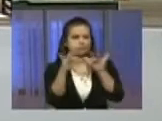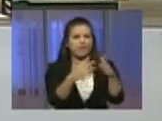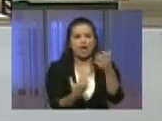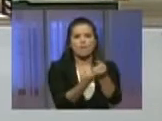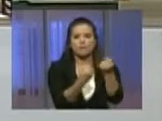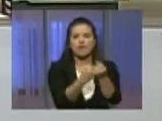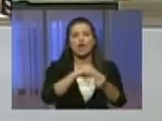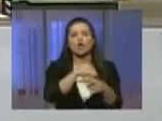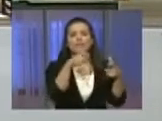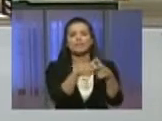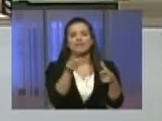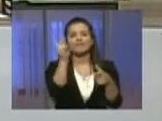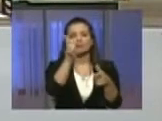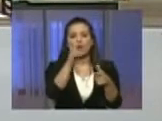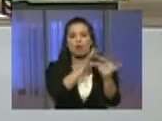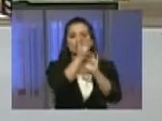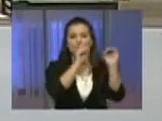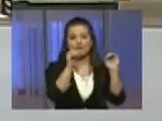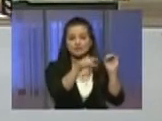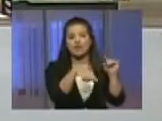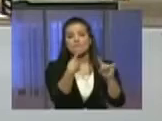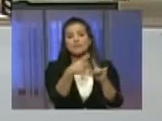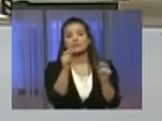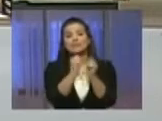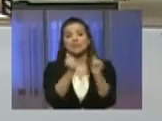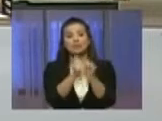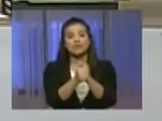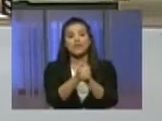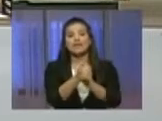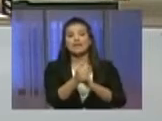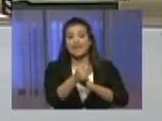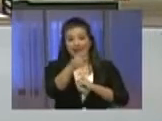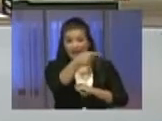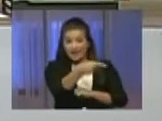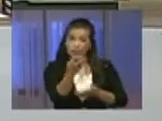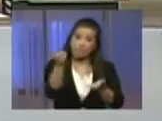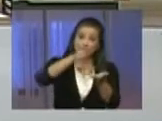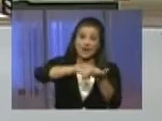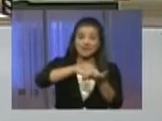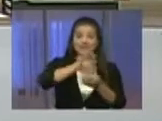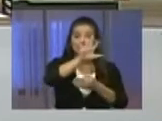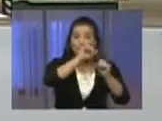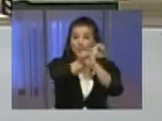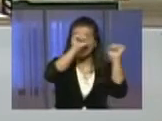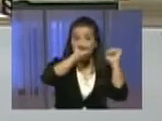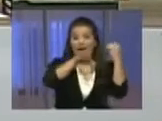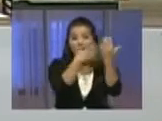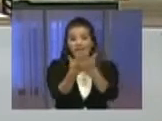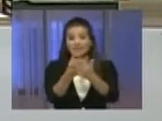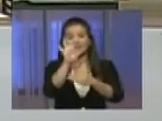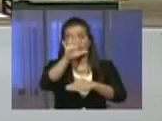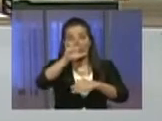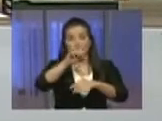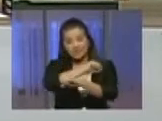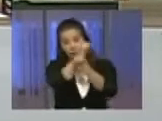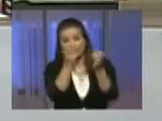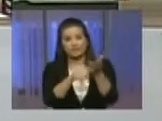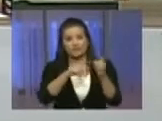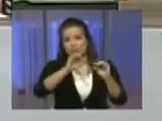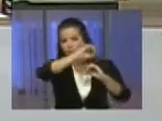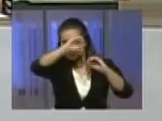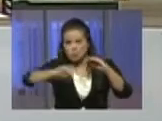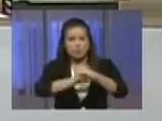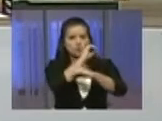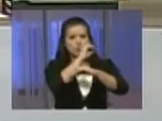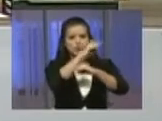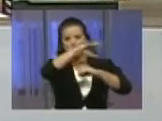venezolano acompañar a nuestros muchachos desde las 5 de la mañana hasta las 5 de la mañana todos los días pendiente del cronograma a esta